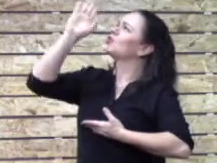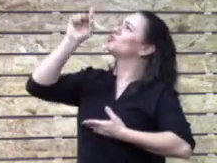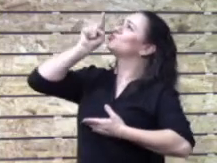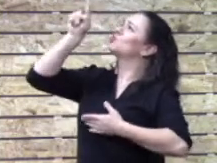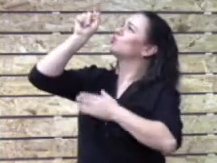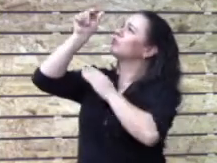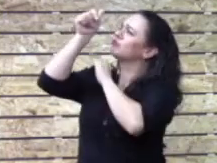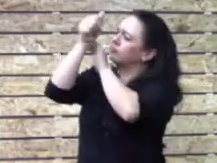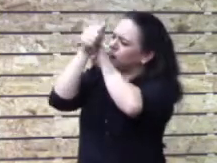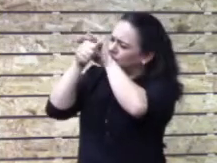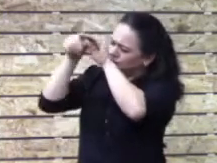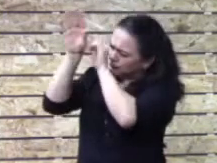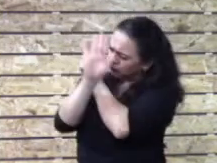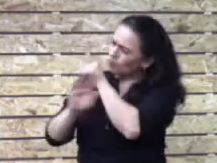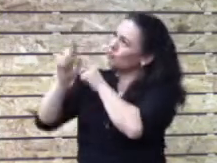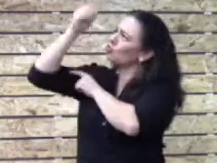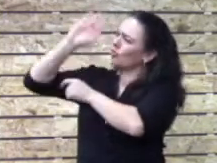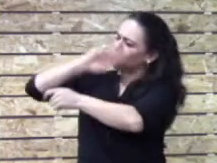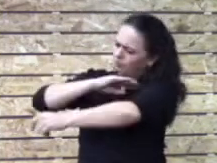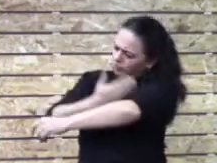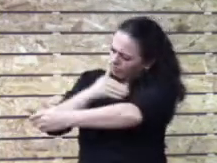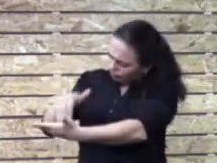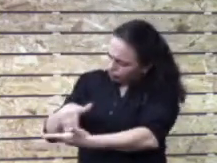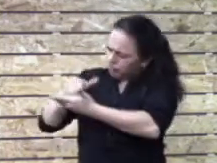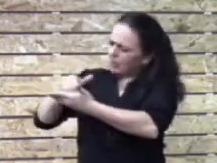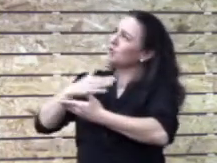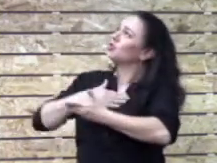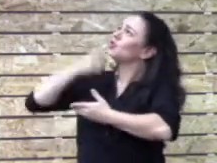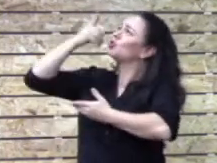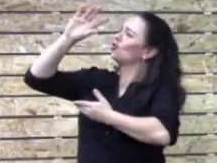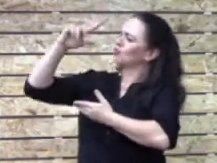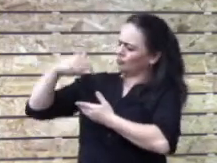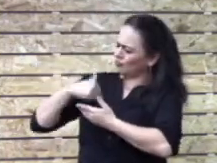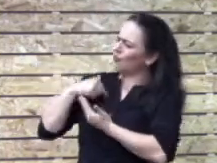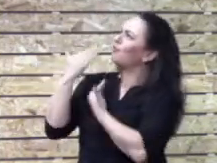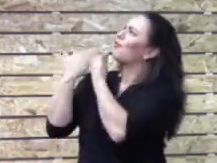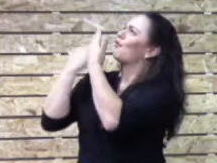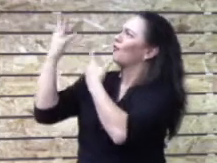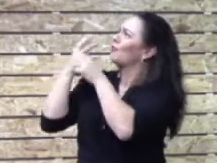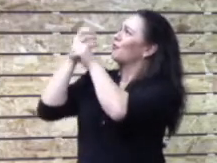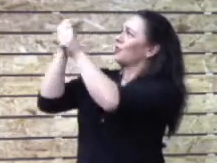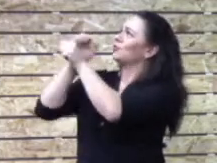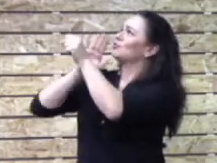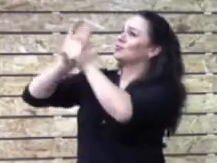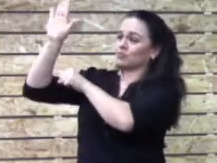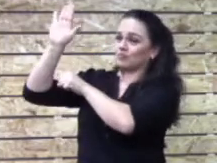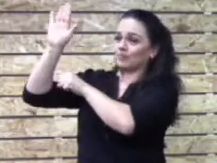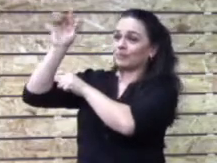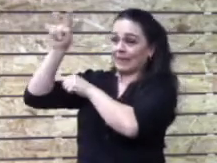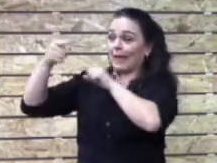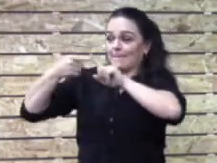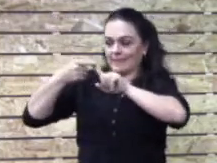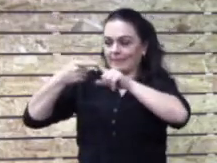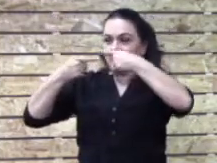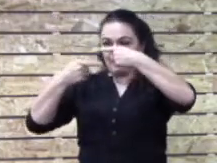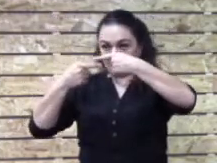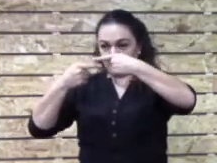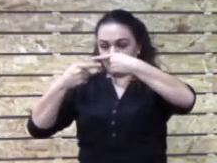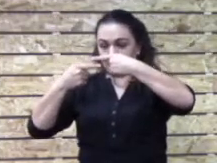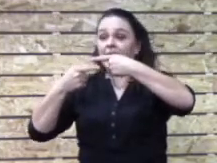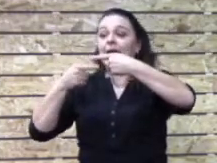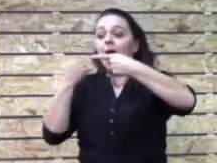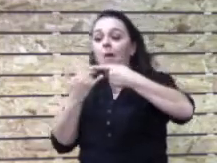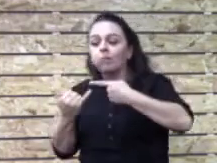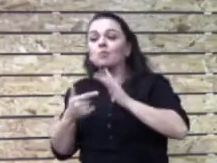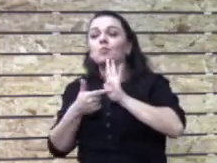refugio, mi fortaleza, el Dios en quien confío. Y otra vez evoca estas imágenes del castillo,